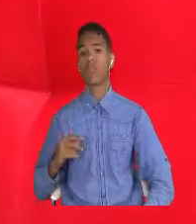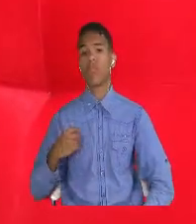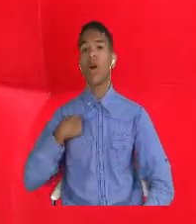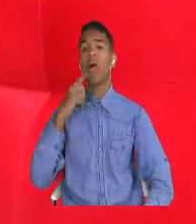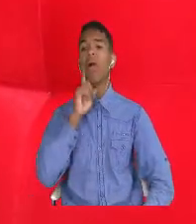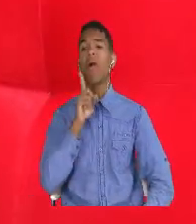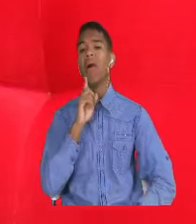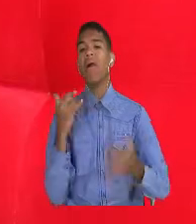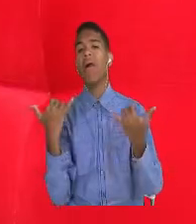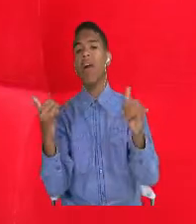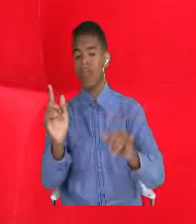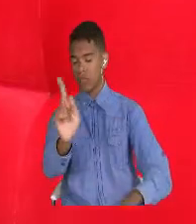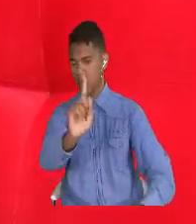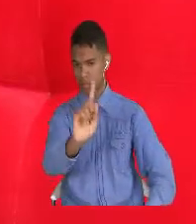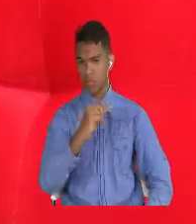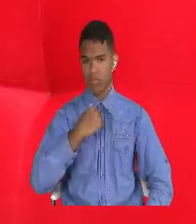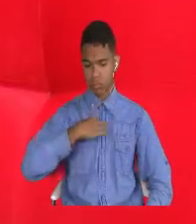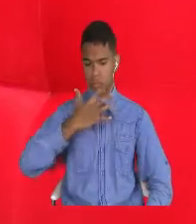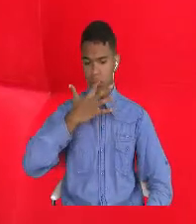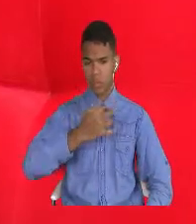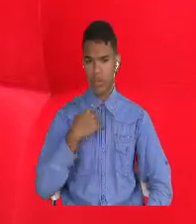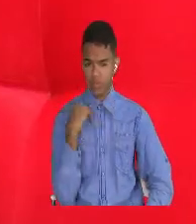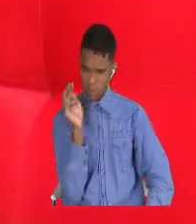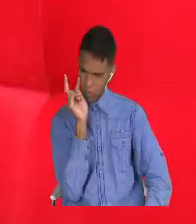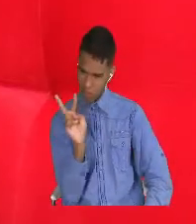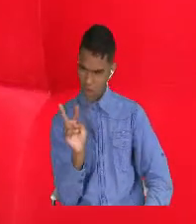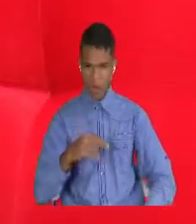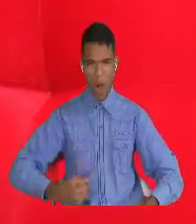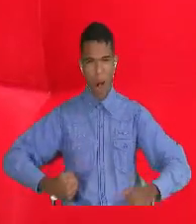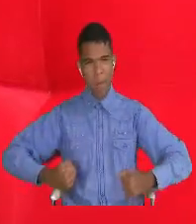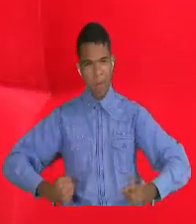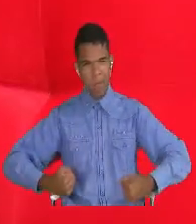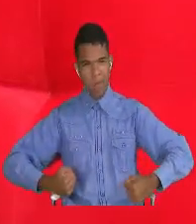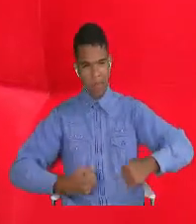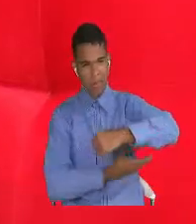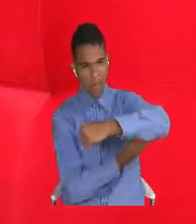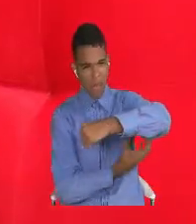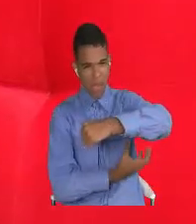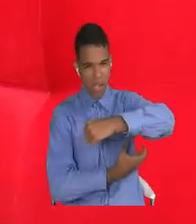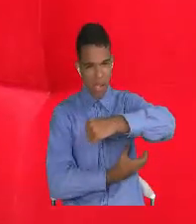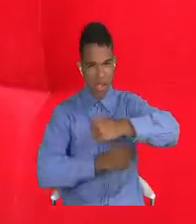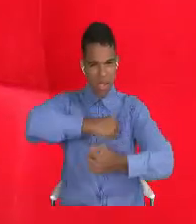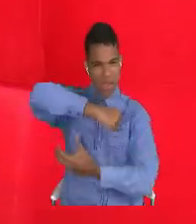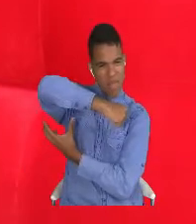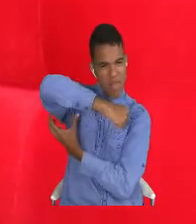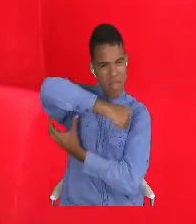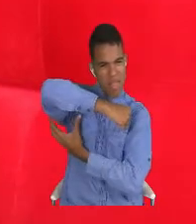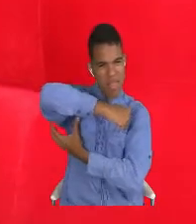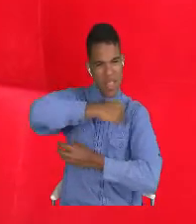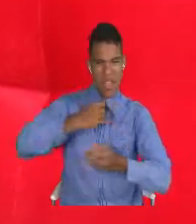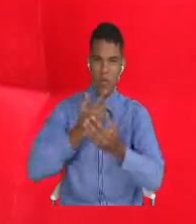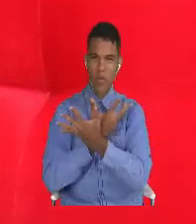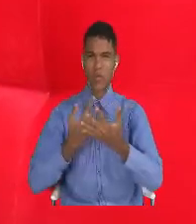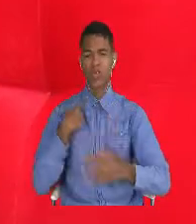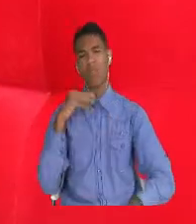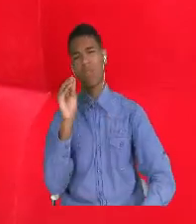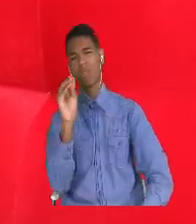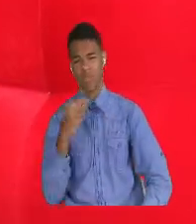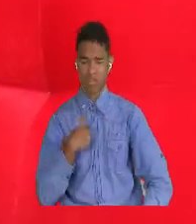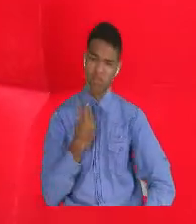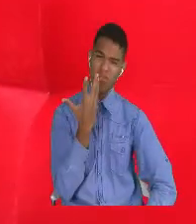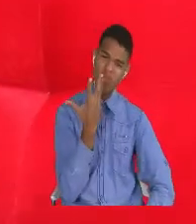pacientes preguntándome con bastante grasa localizada y me dicen, Cintia, yo quiero hacerme algo, estoy inconforme, quiero verme